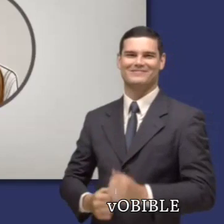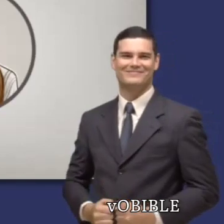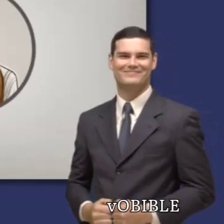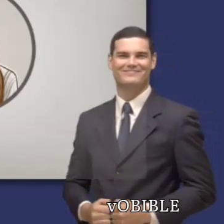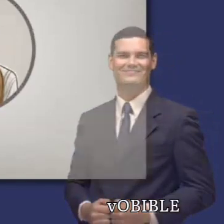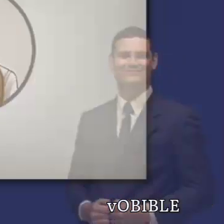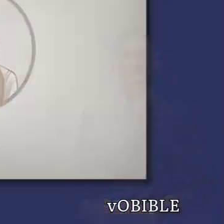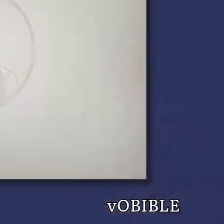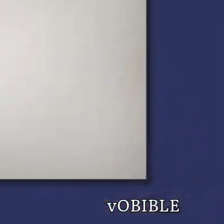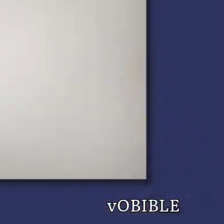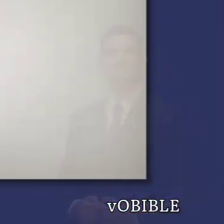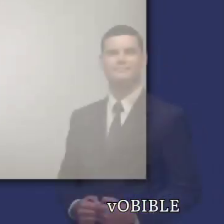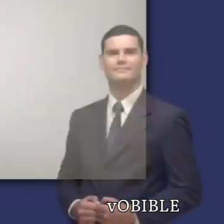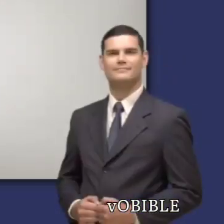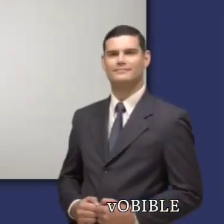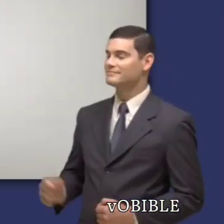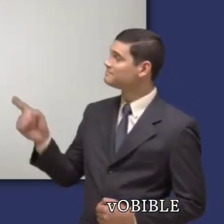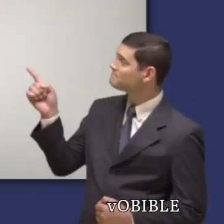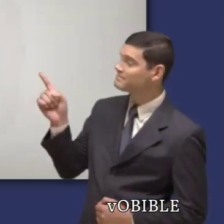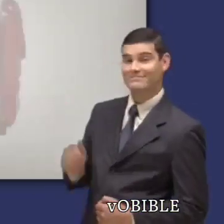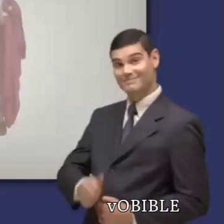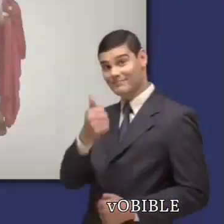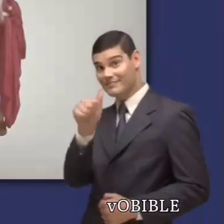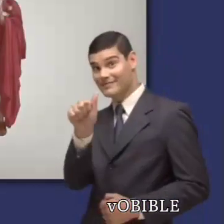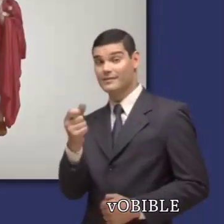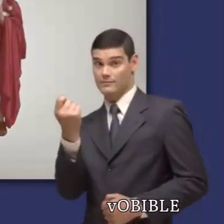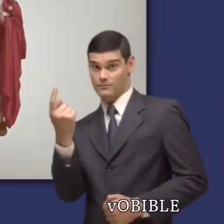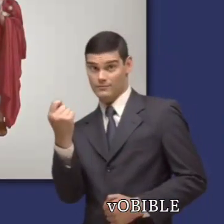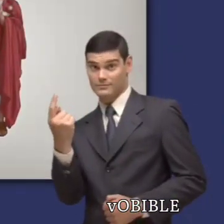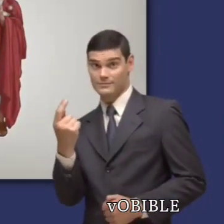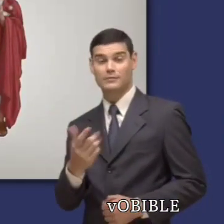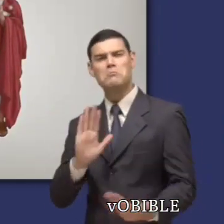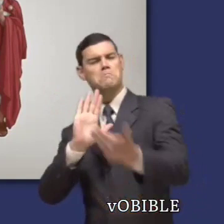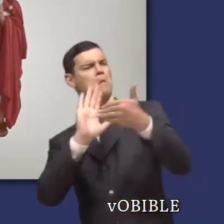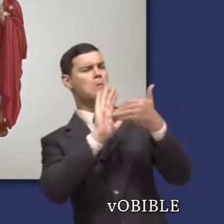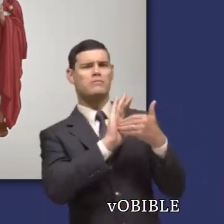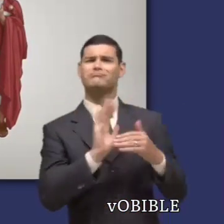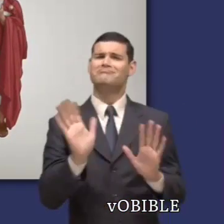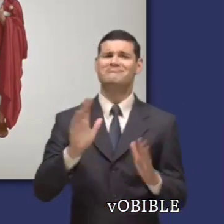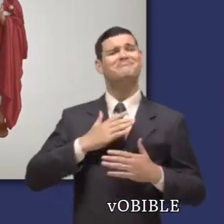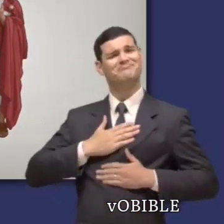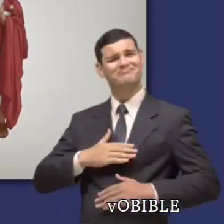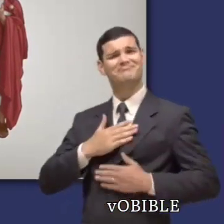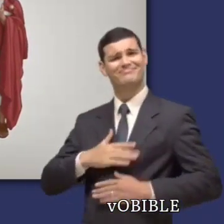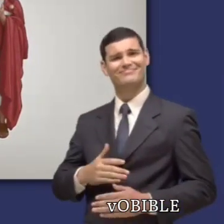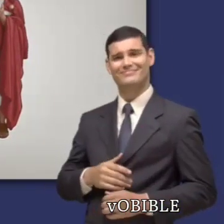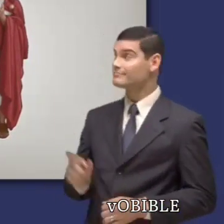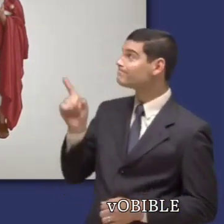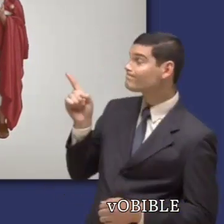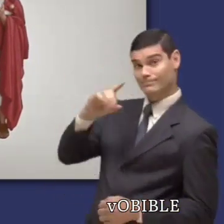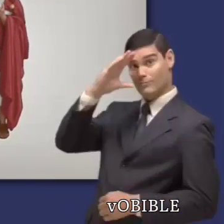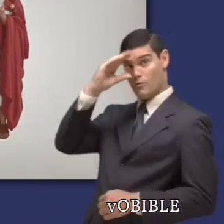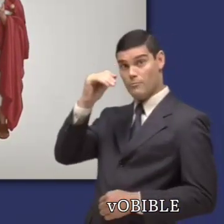apóstol Pablo. En los capítulos 10 y 11, los discípulos disfrutan de un período de paz.